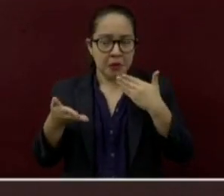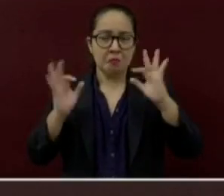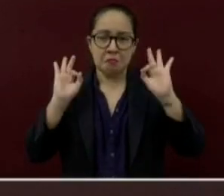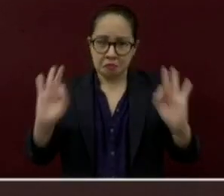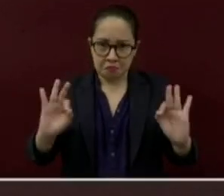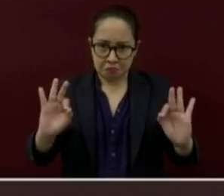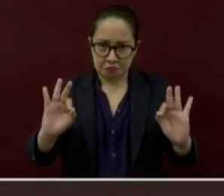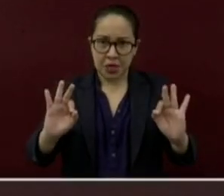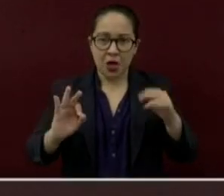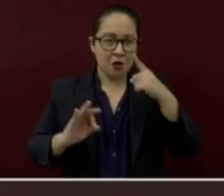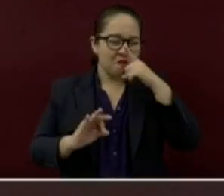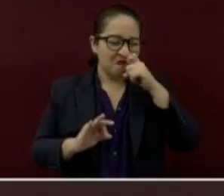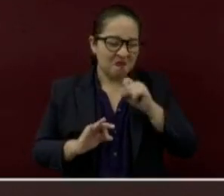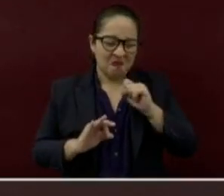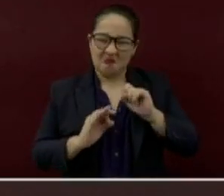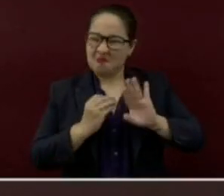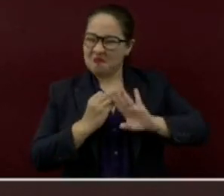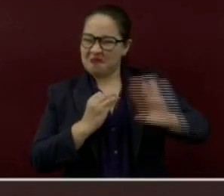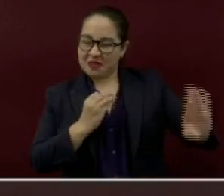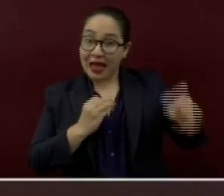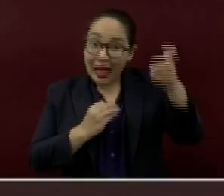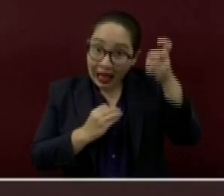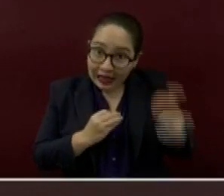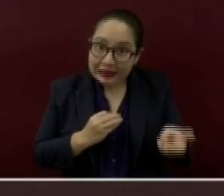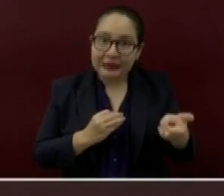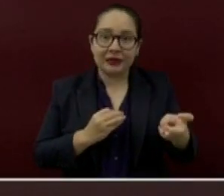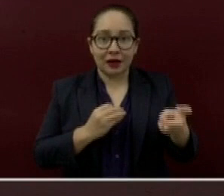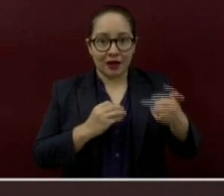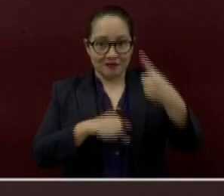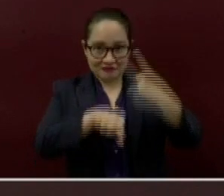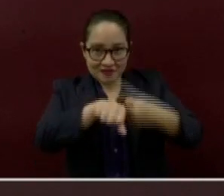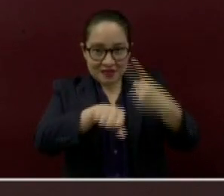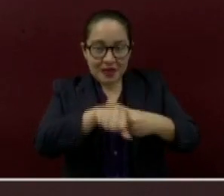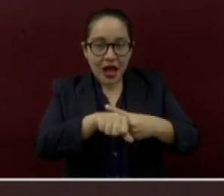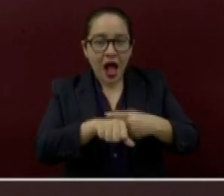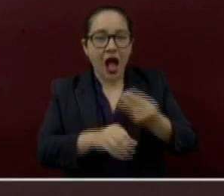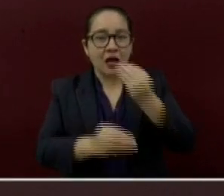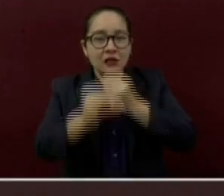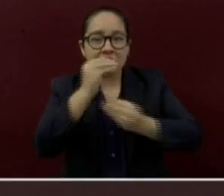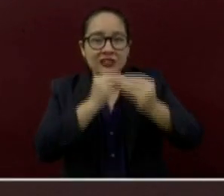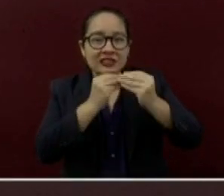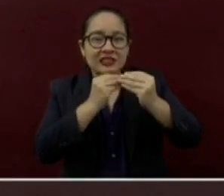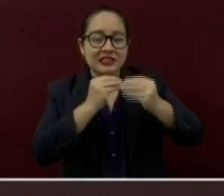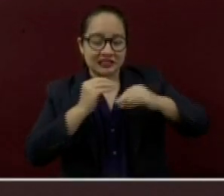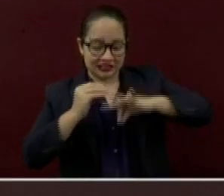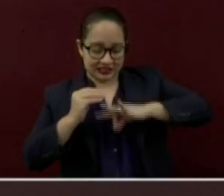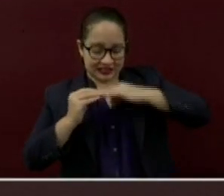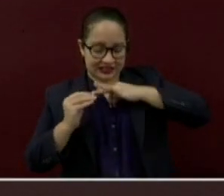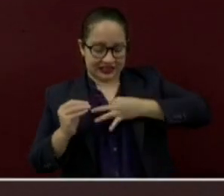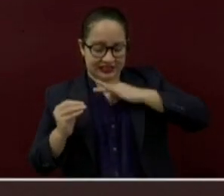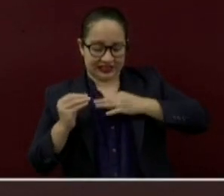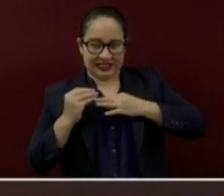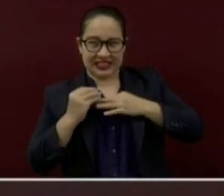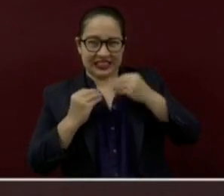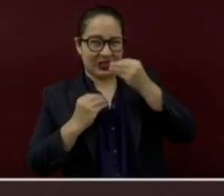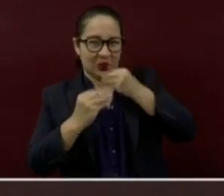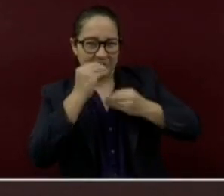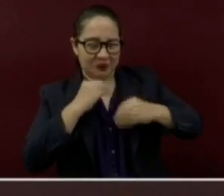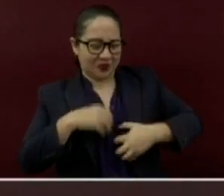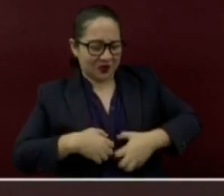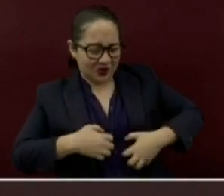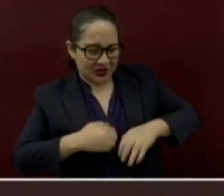recomendaciones es evitarán infecciones o intoxicaciones al consumir productos del